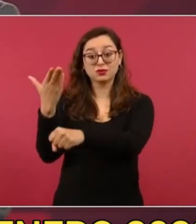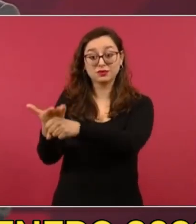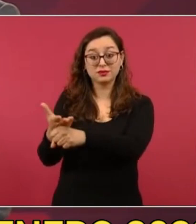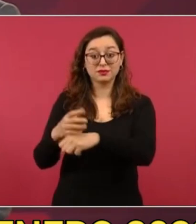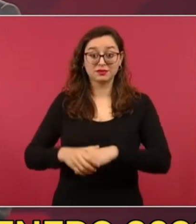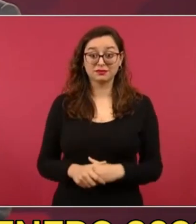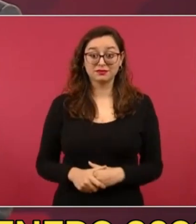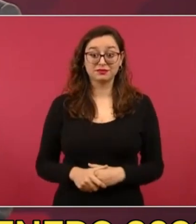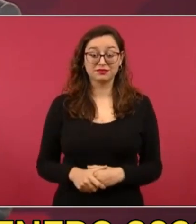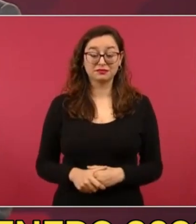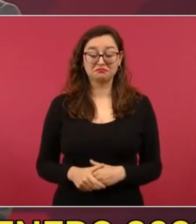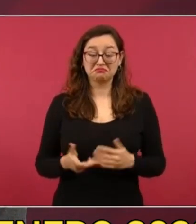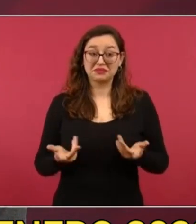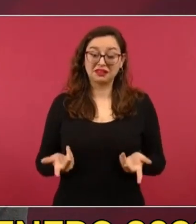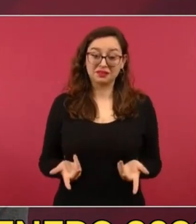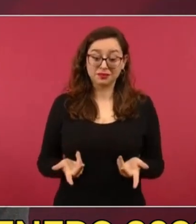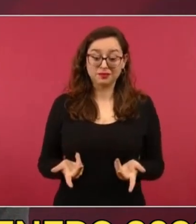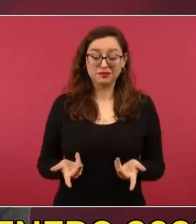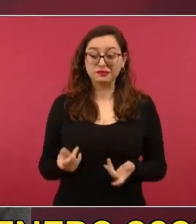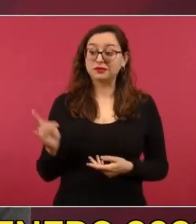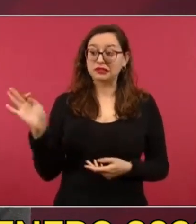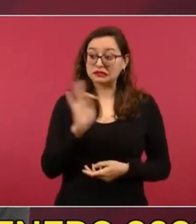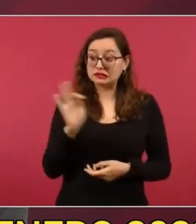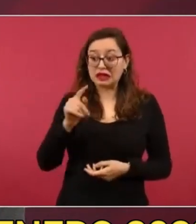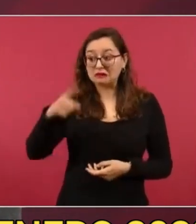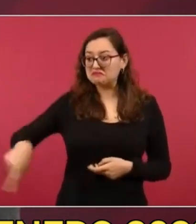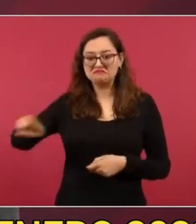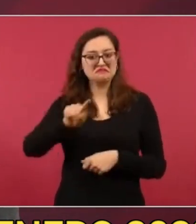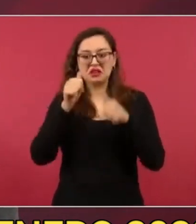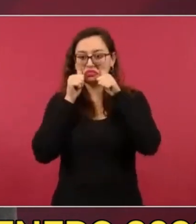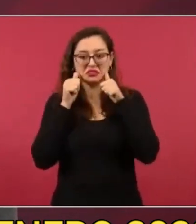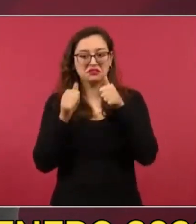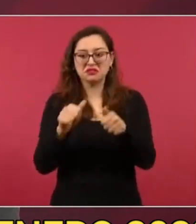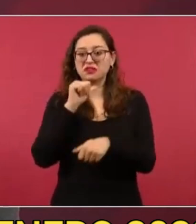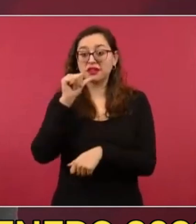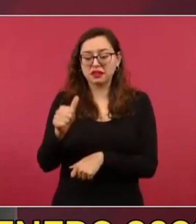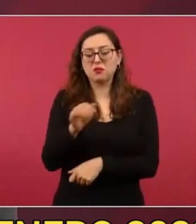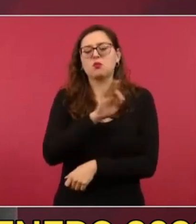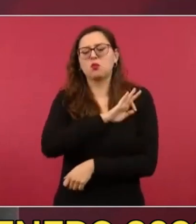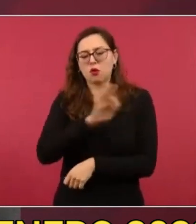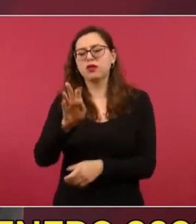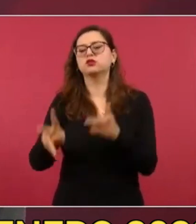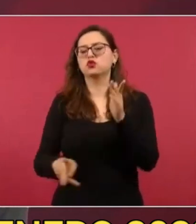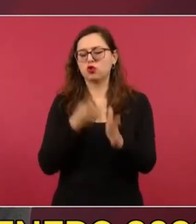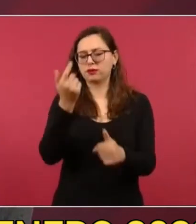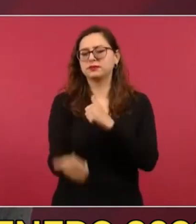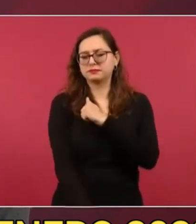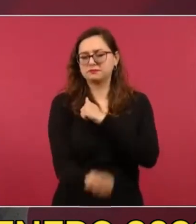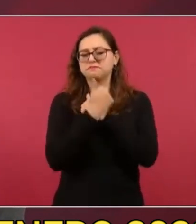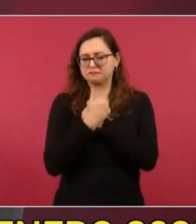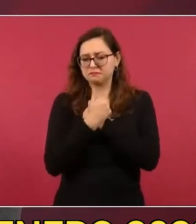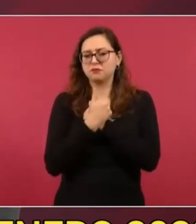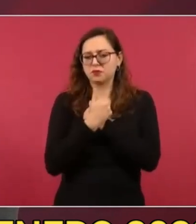Si tú ves que no hay respuesta, nos vuelves a plantear el